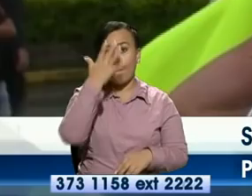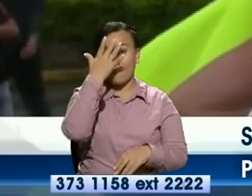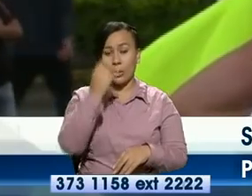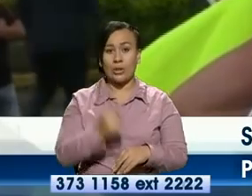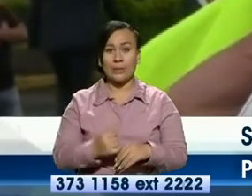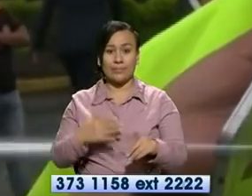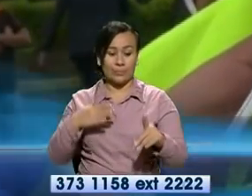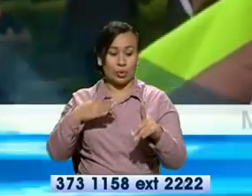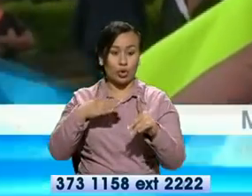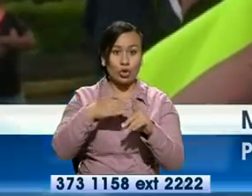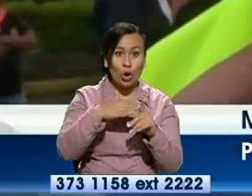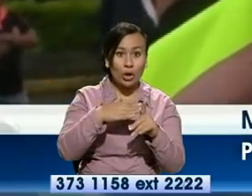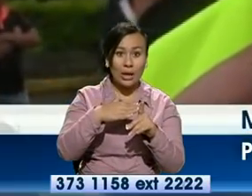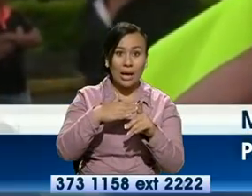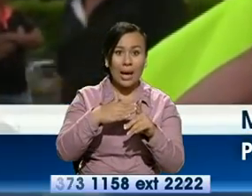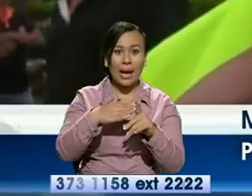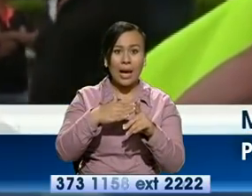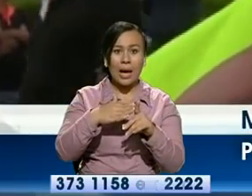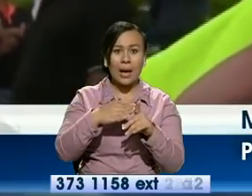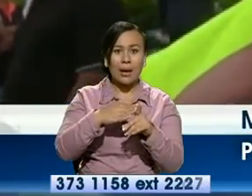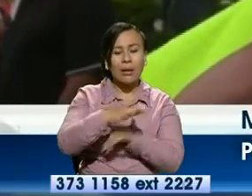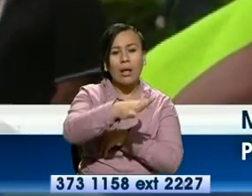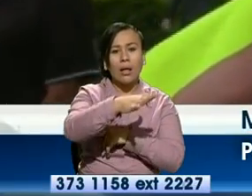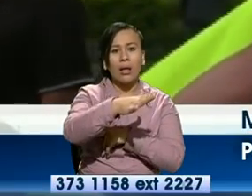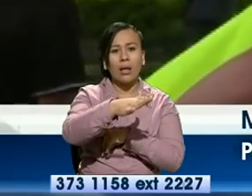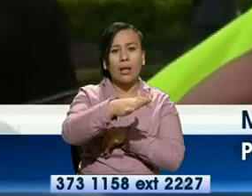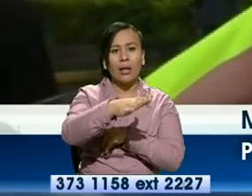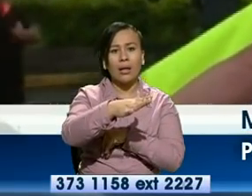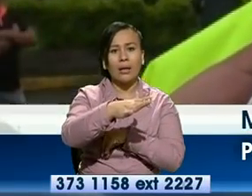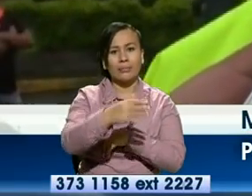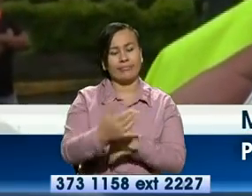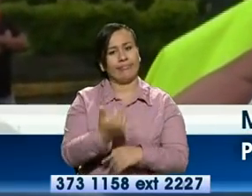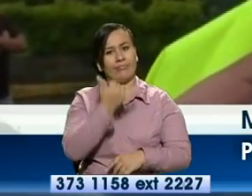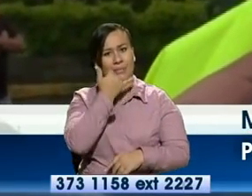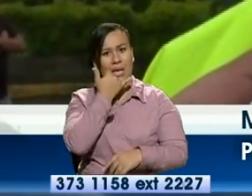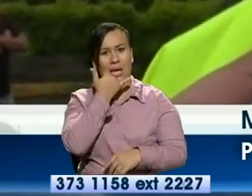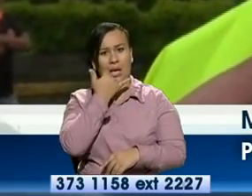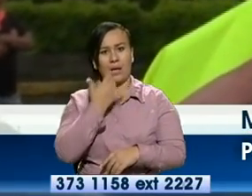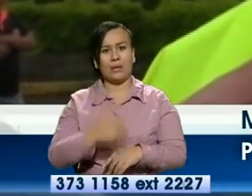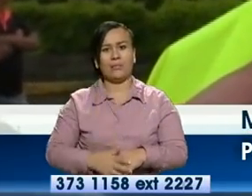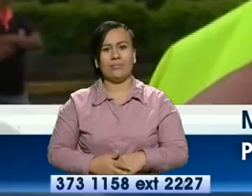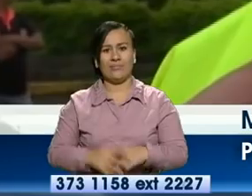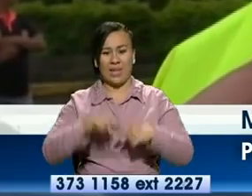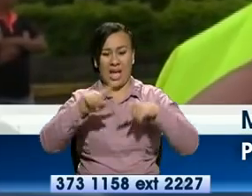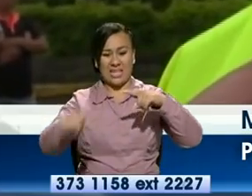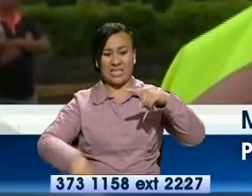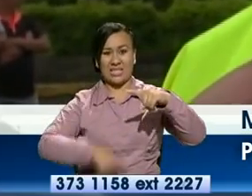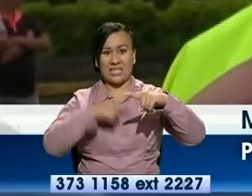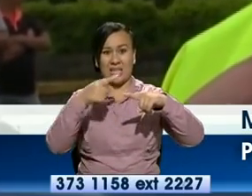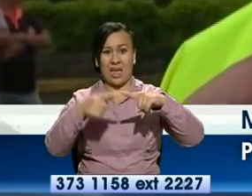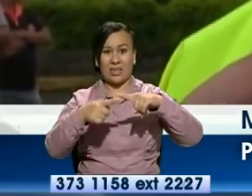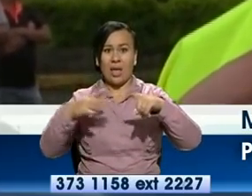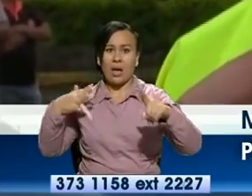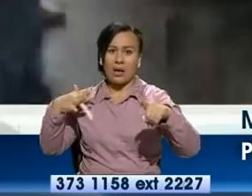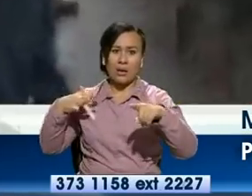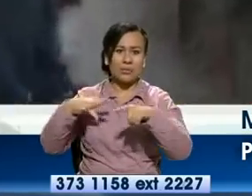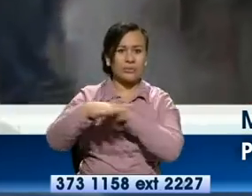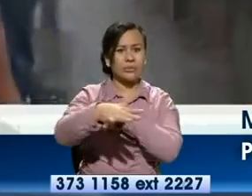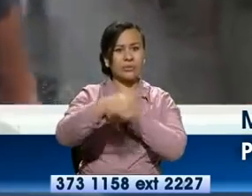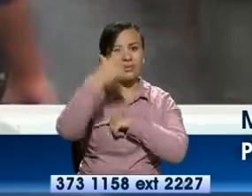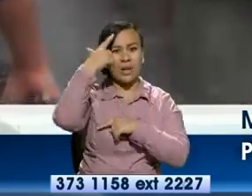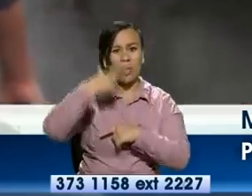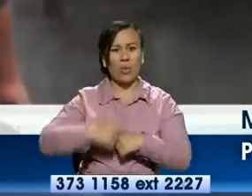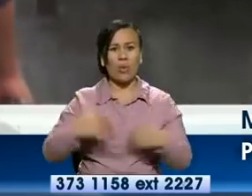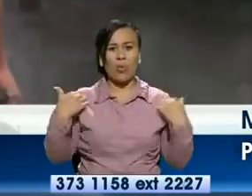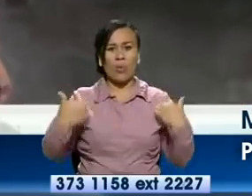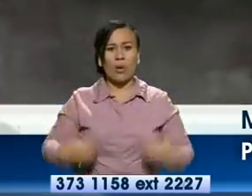impacta a la víctima y luego sobrepasa las ruedas sobre la humanidad. El